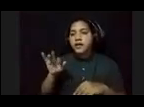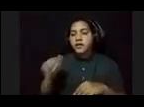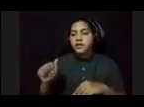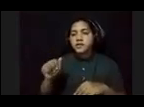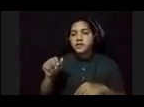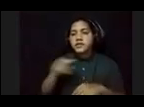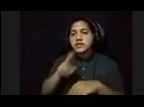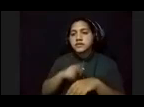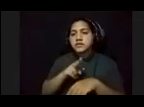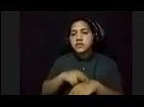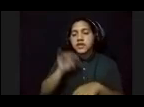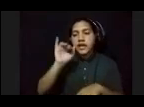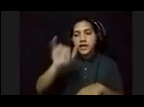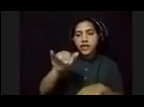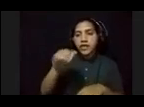Santa Rosa.